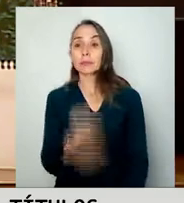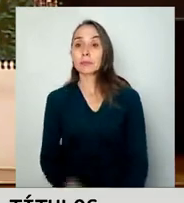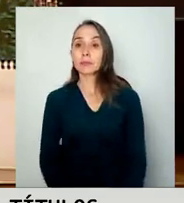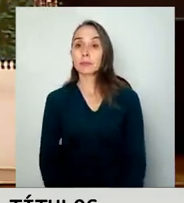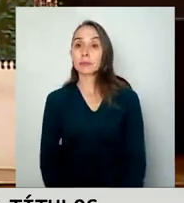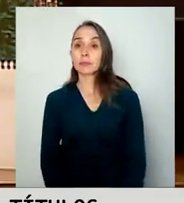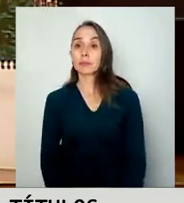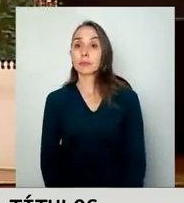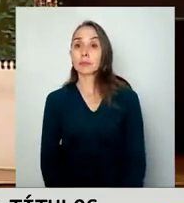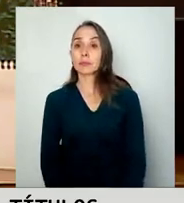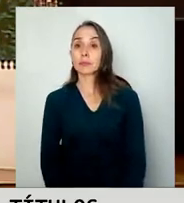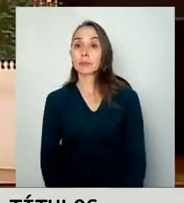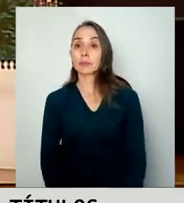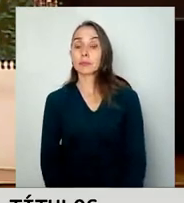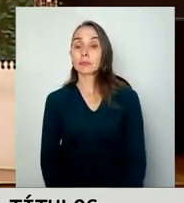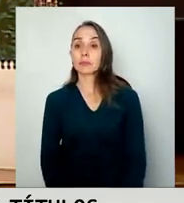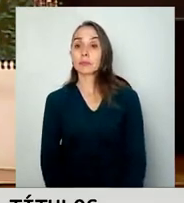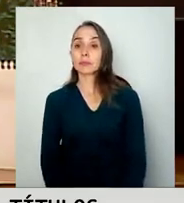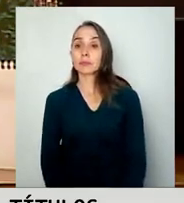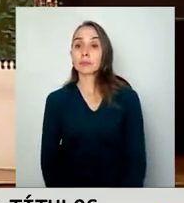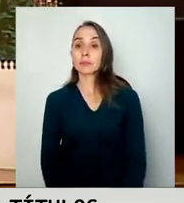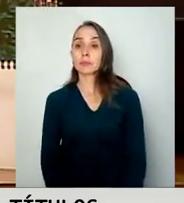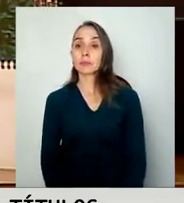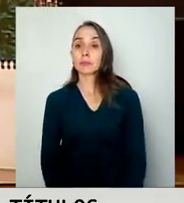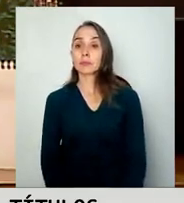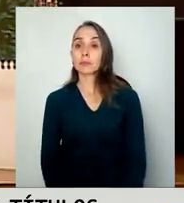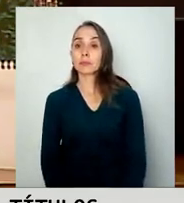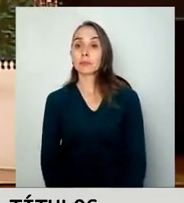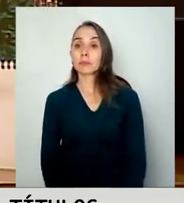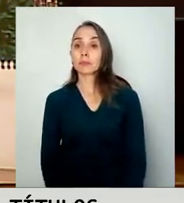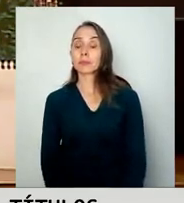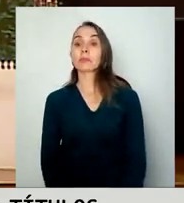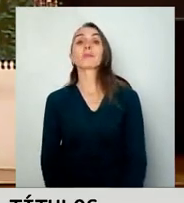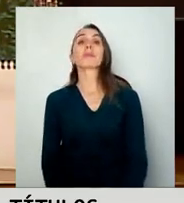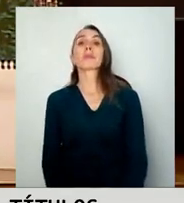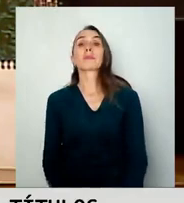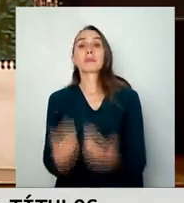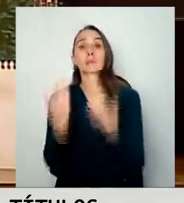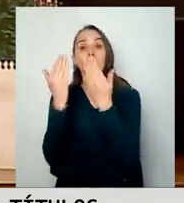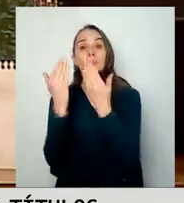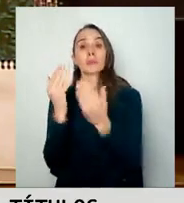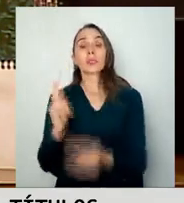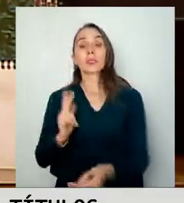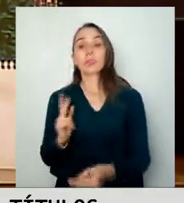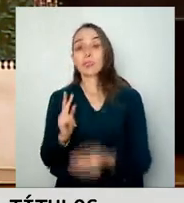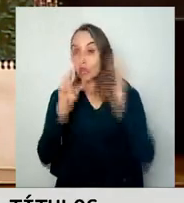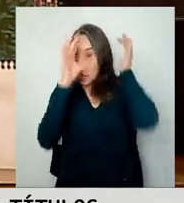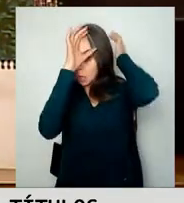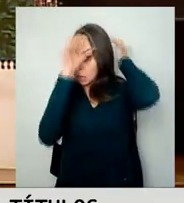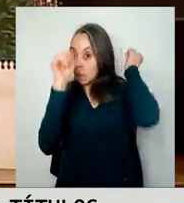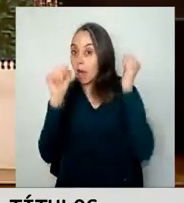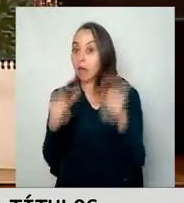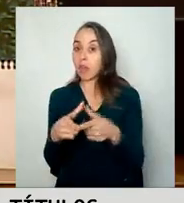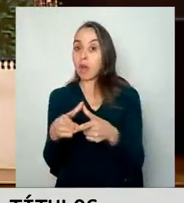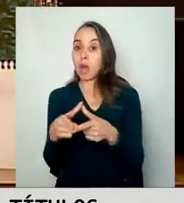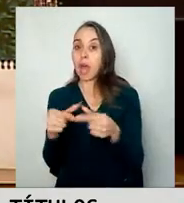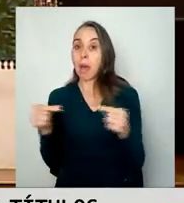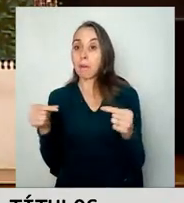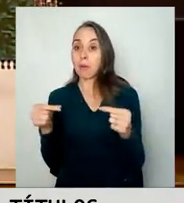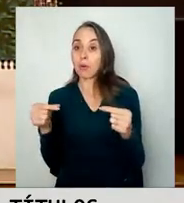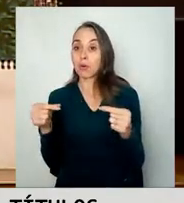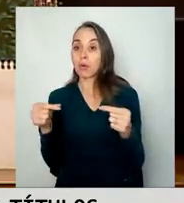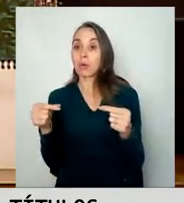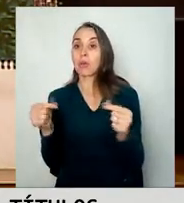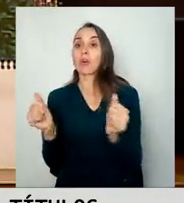embajador saludamos al excelentísimo Señor embajador de Japón junto a su esposa